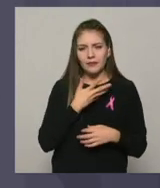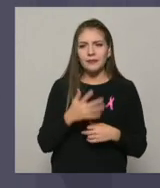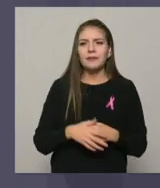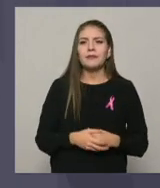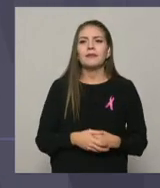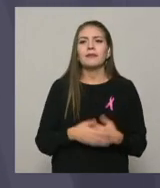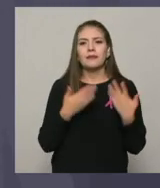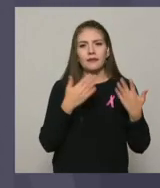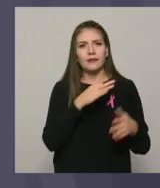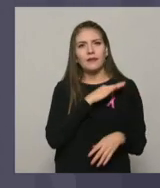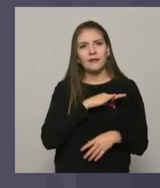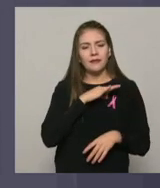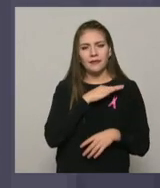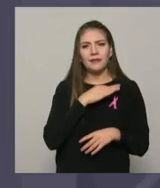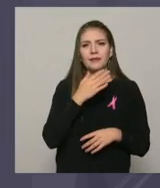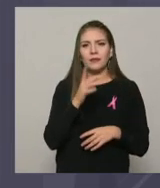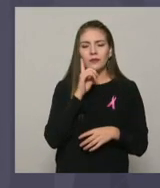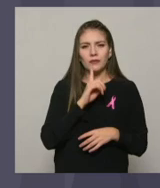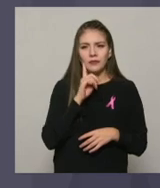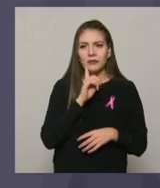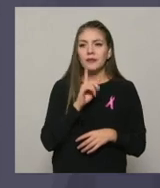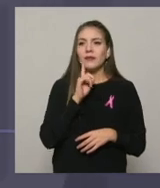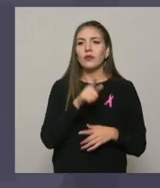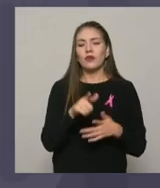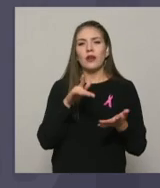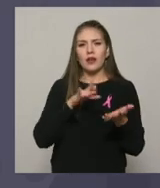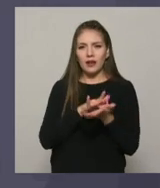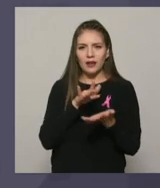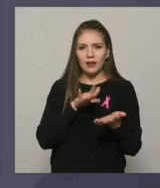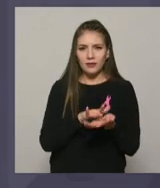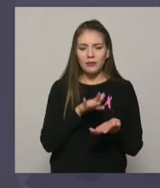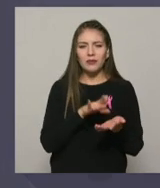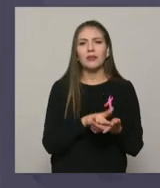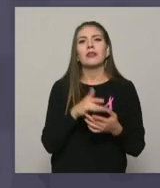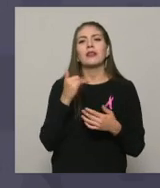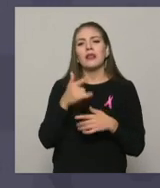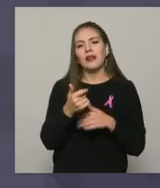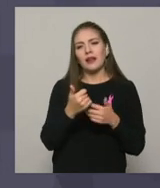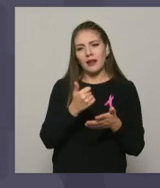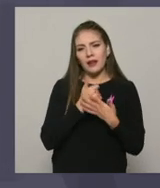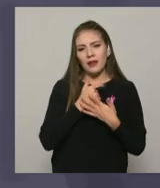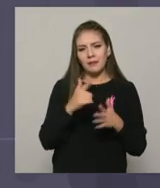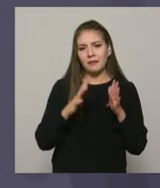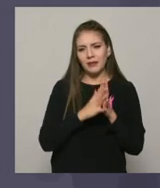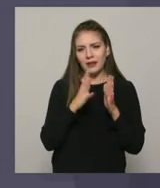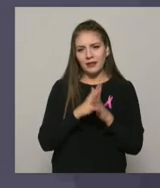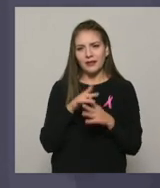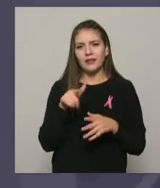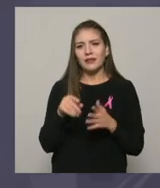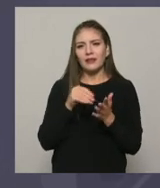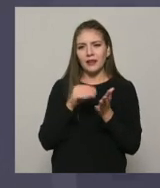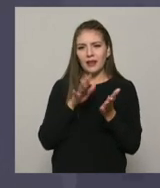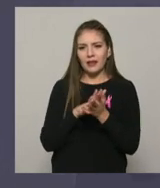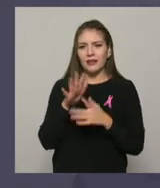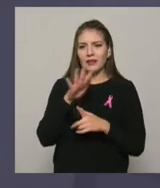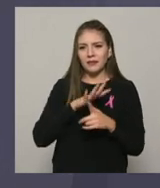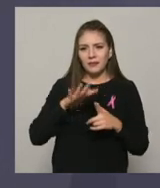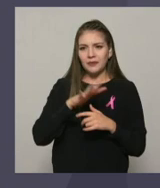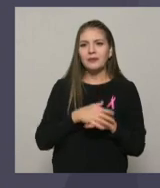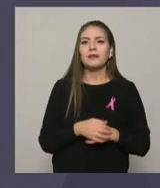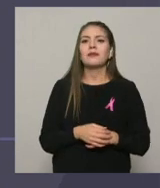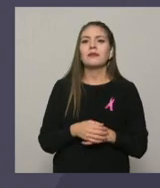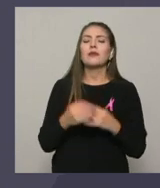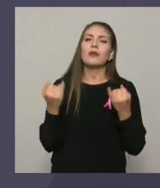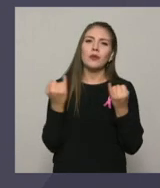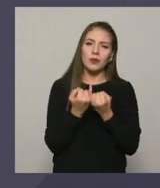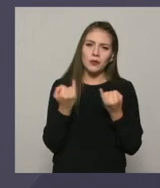mucho, Berenice Sánchez, por la aportación que estás brindando a la televisión pública y por haber participado aquí en este programa de Agenda y Contexto. De igual modo,